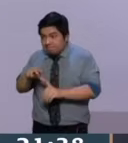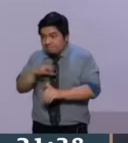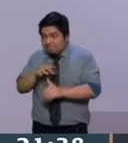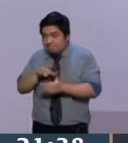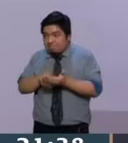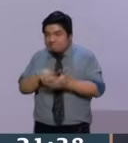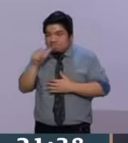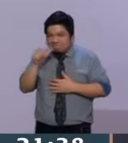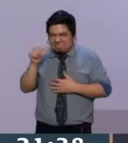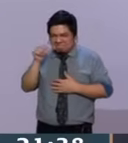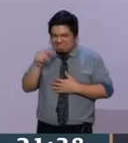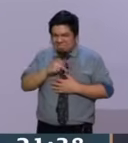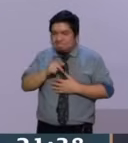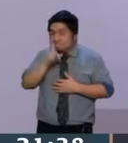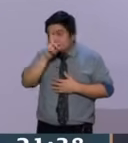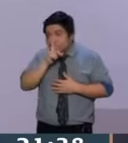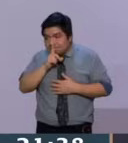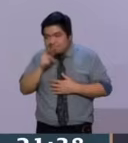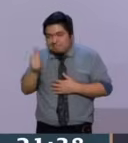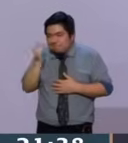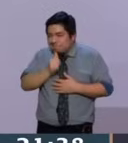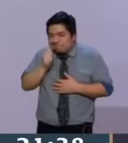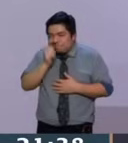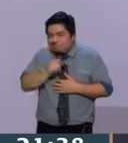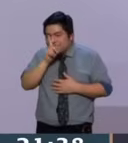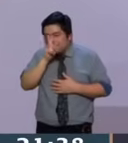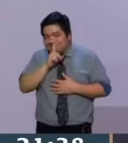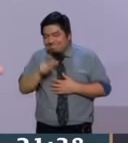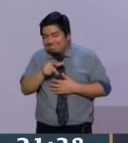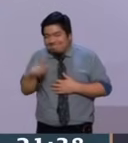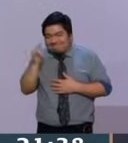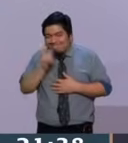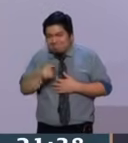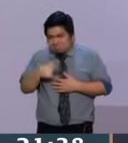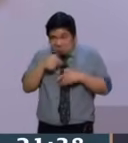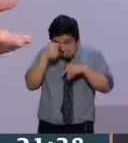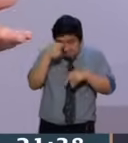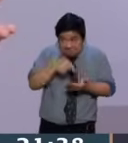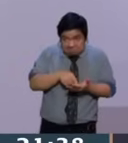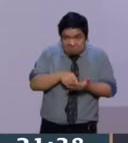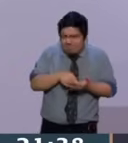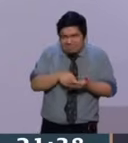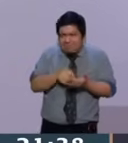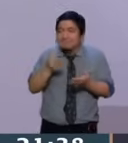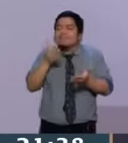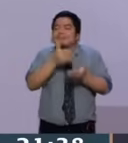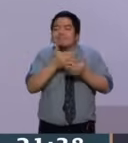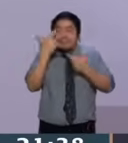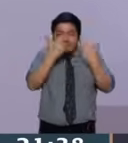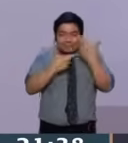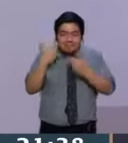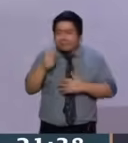dijo ayer tu candidato que mintió porque miente como respira. Y no me tienen que creer. Vayan. Pero claramente como no